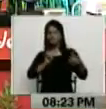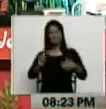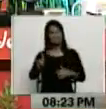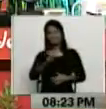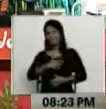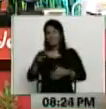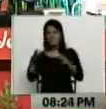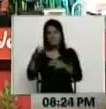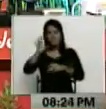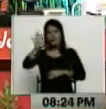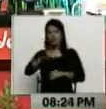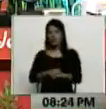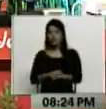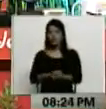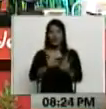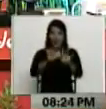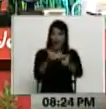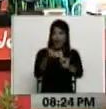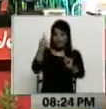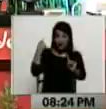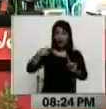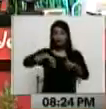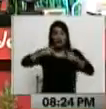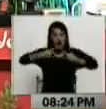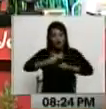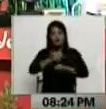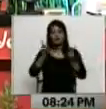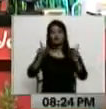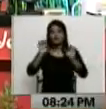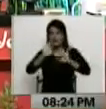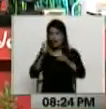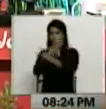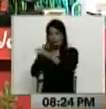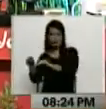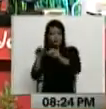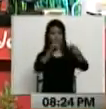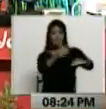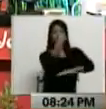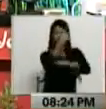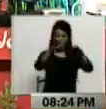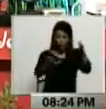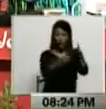ayer verdad la gente de la derecha se volvió loca